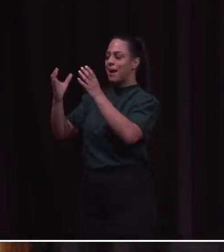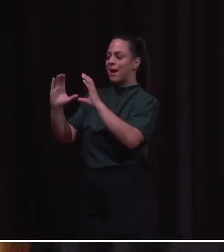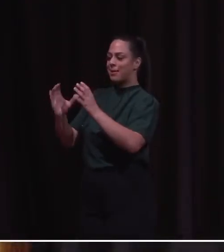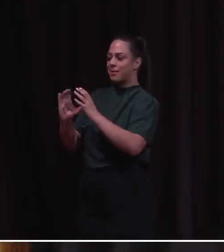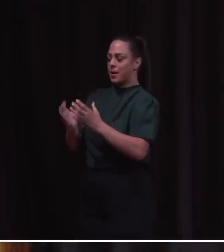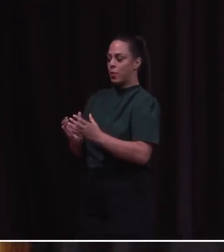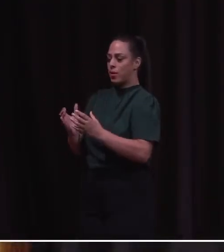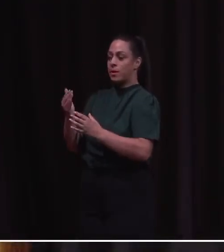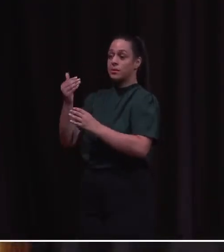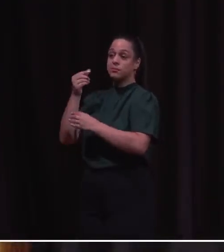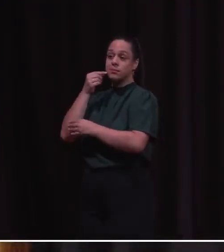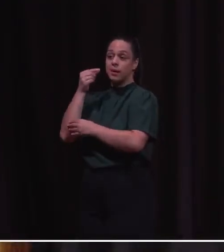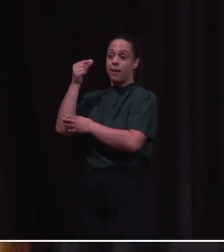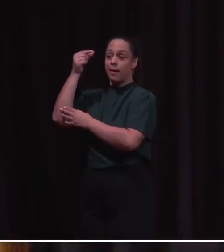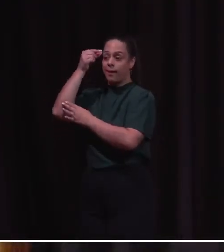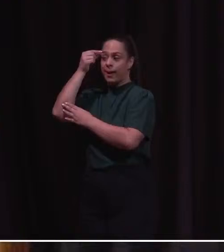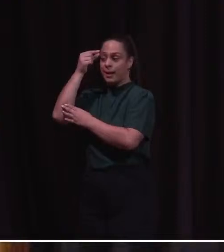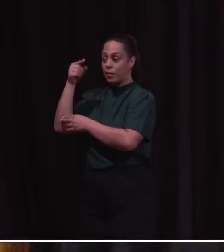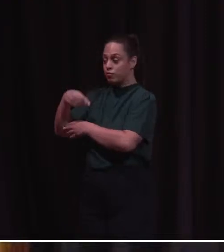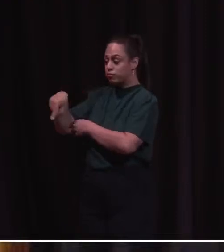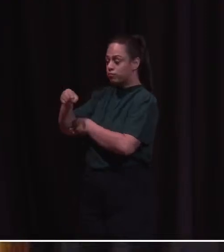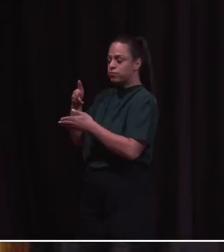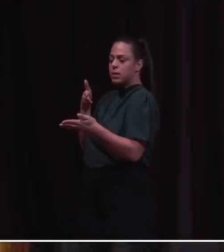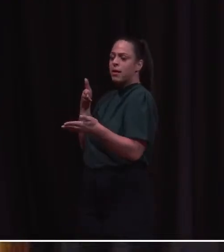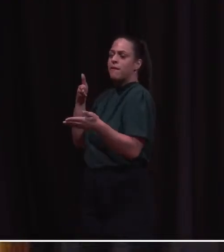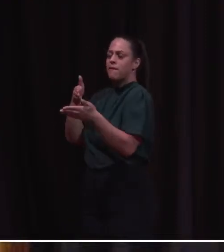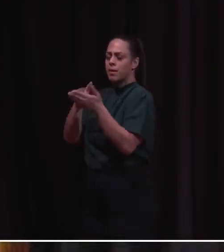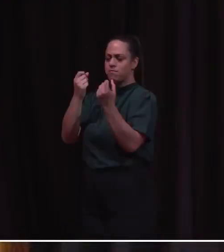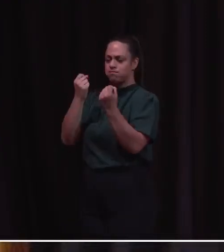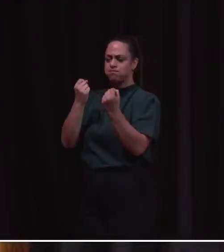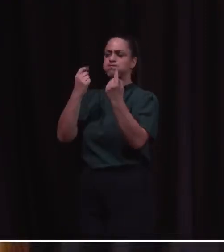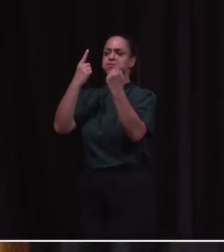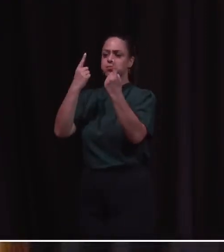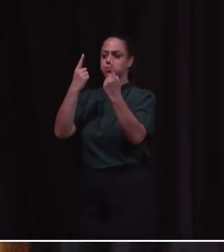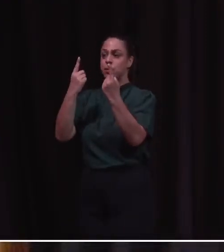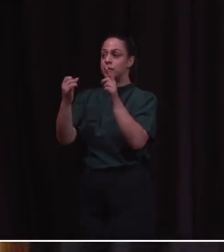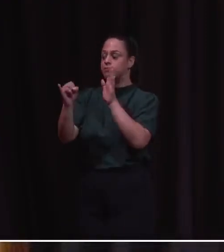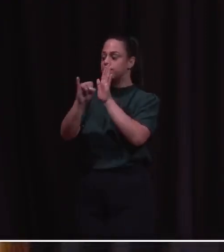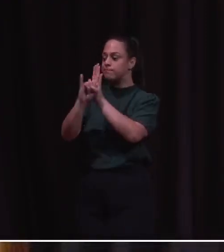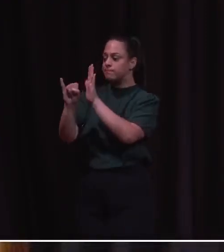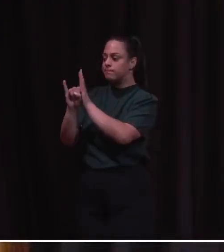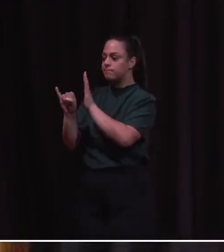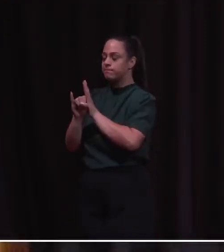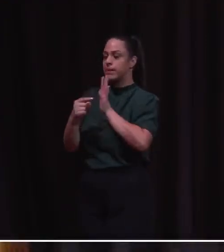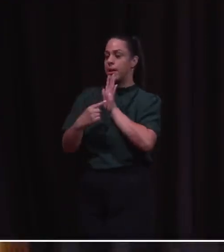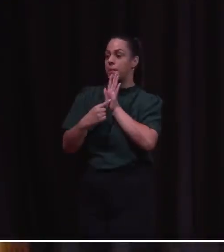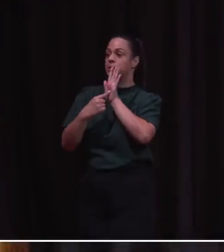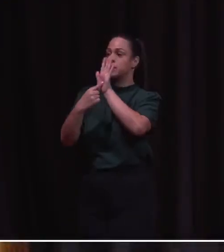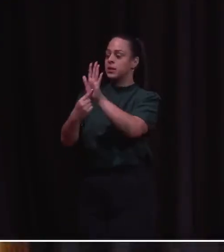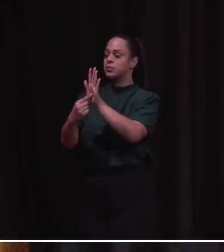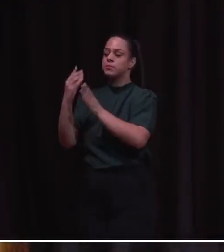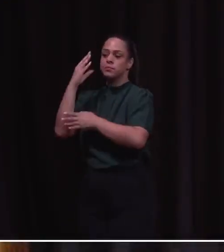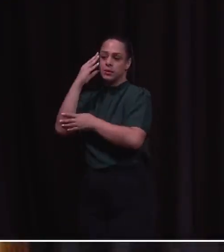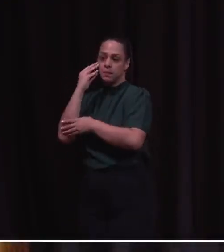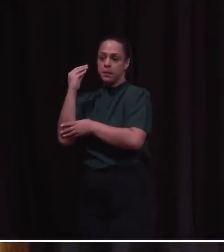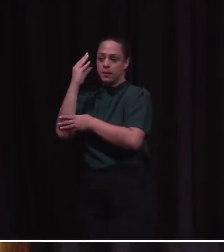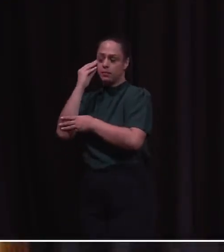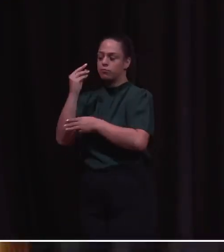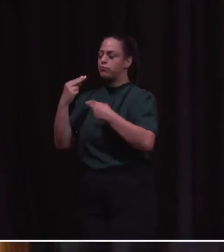la comprensión y la representación de las identidades y las experiencias